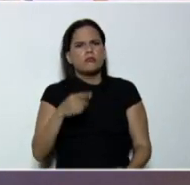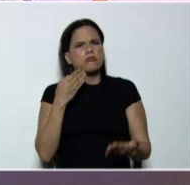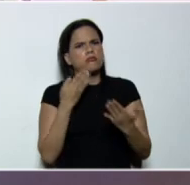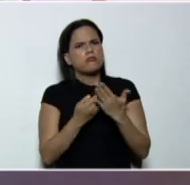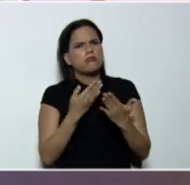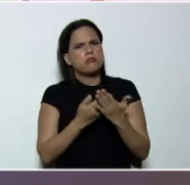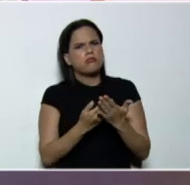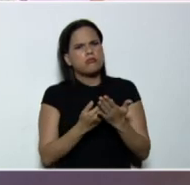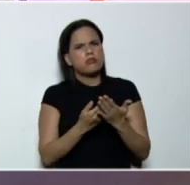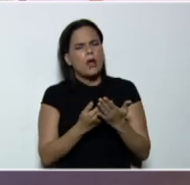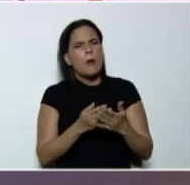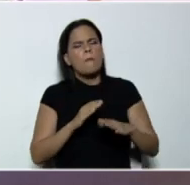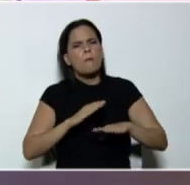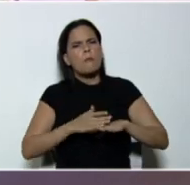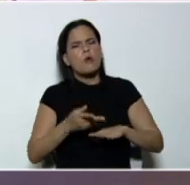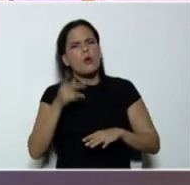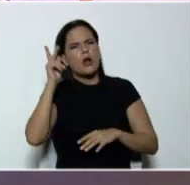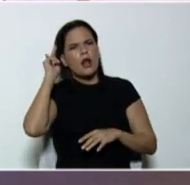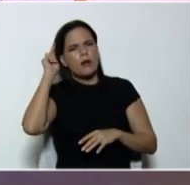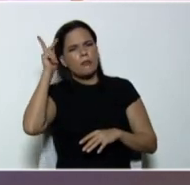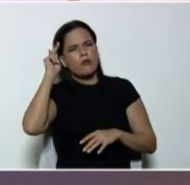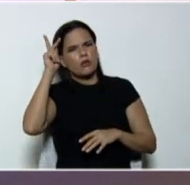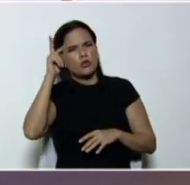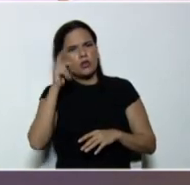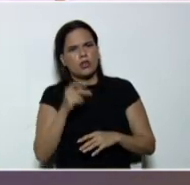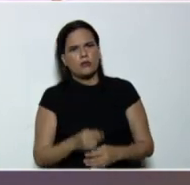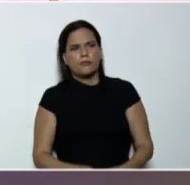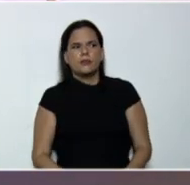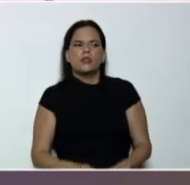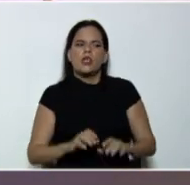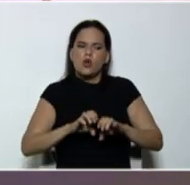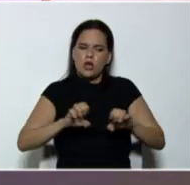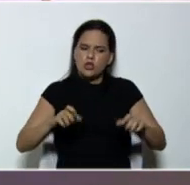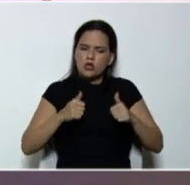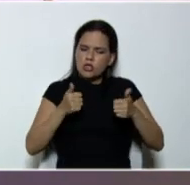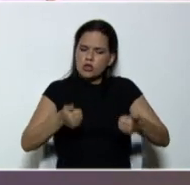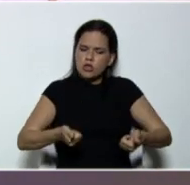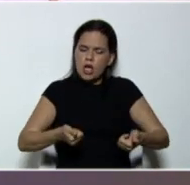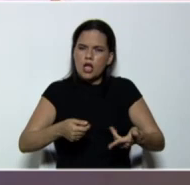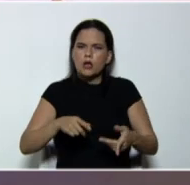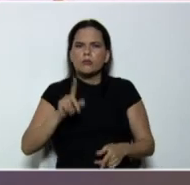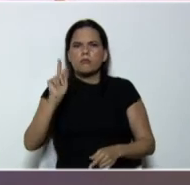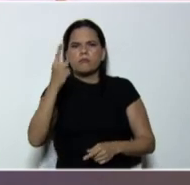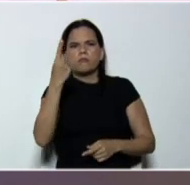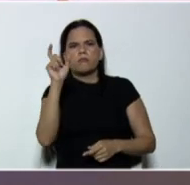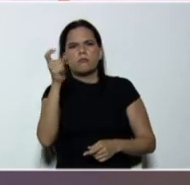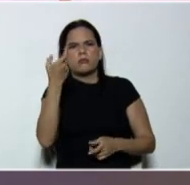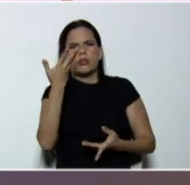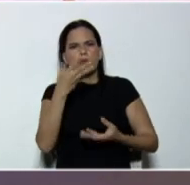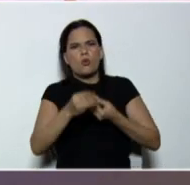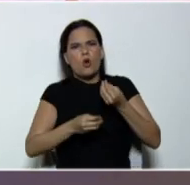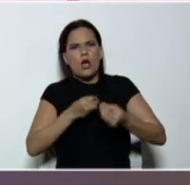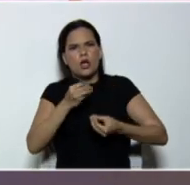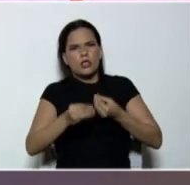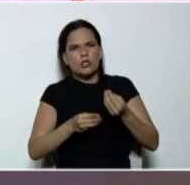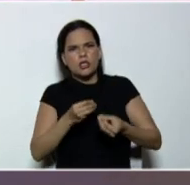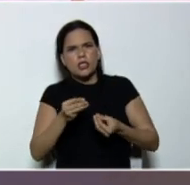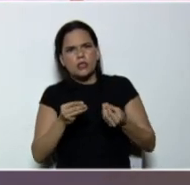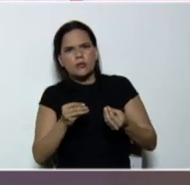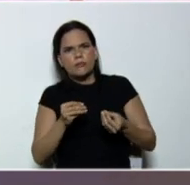planteado por la profesora, las profesoras, tanto de inicial como primaria, vamos a hacer algunas